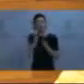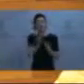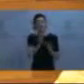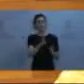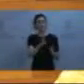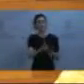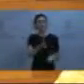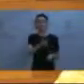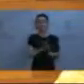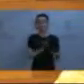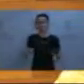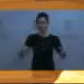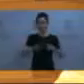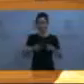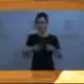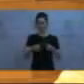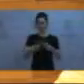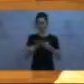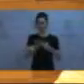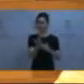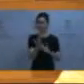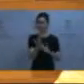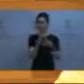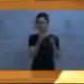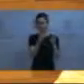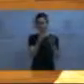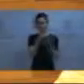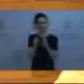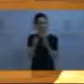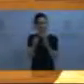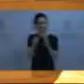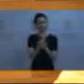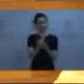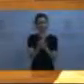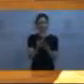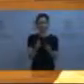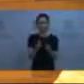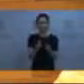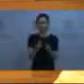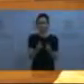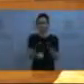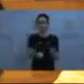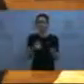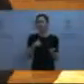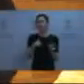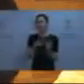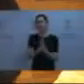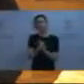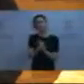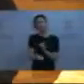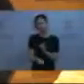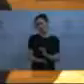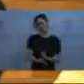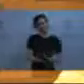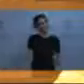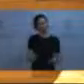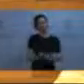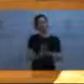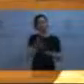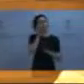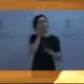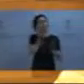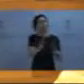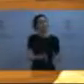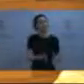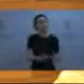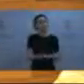colectivo que plantea estas cuestiones, bueno, de una manera más general, es que algo va mal, señora consejera. No puede